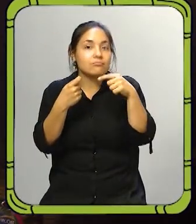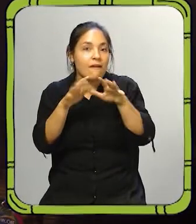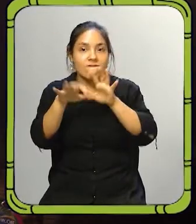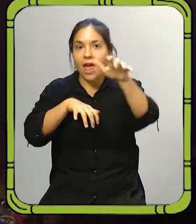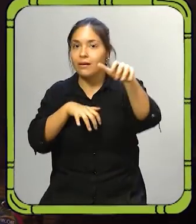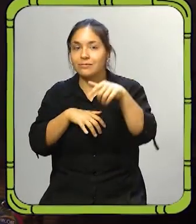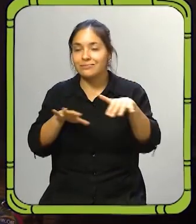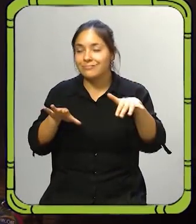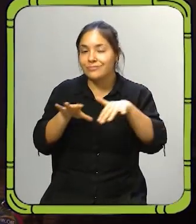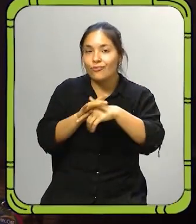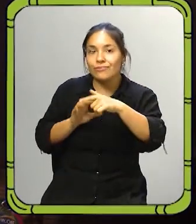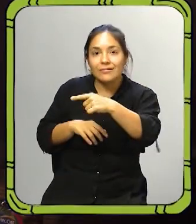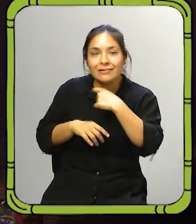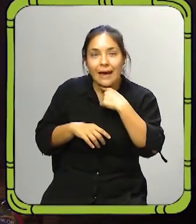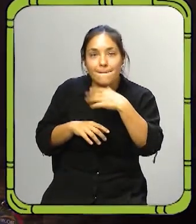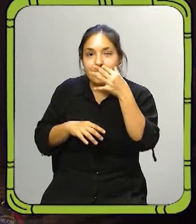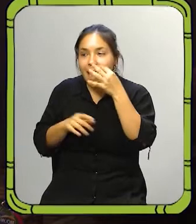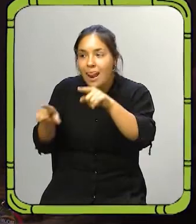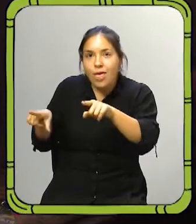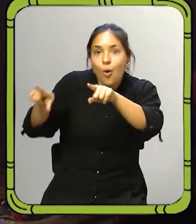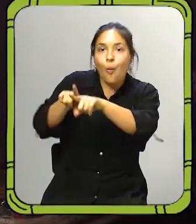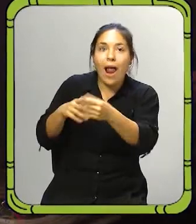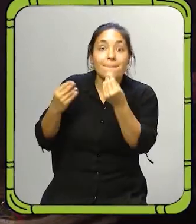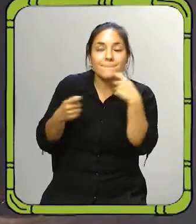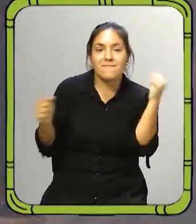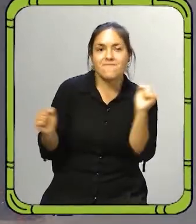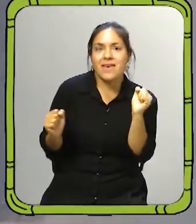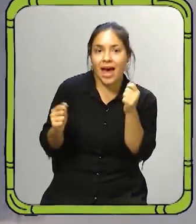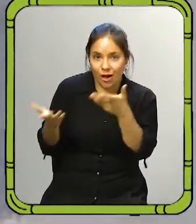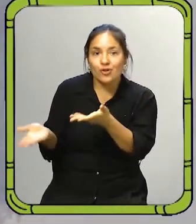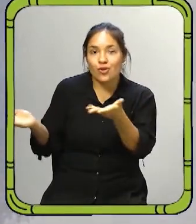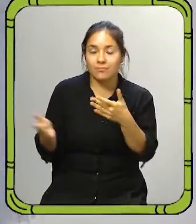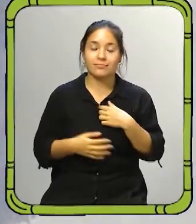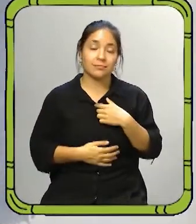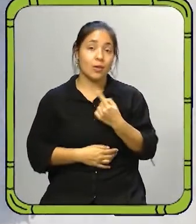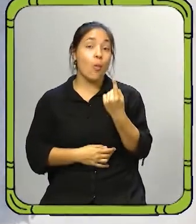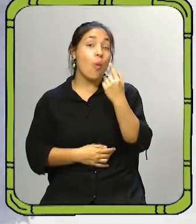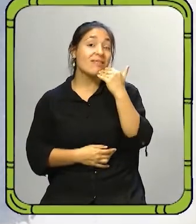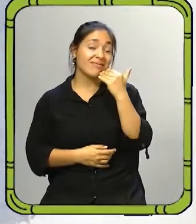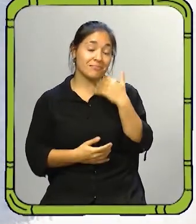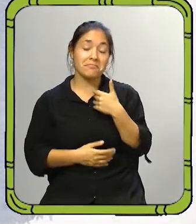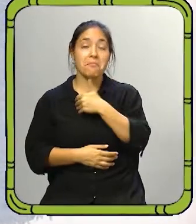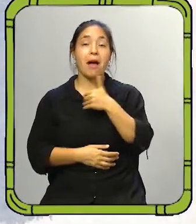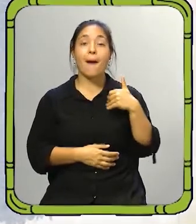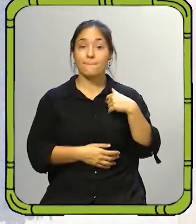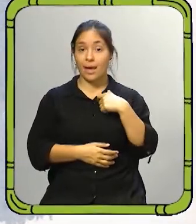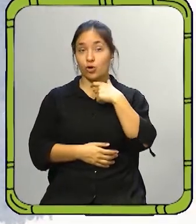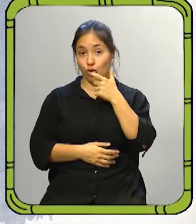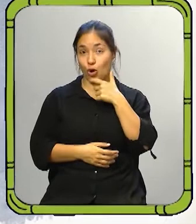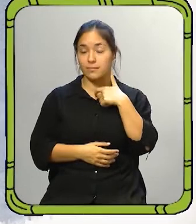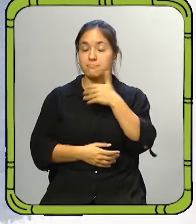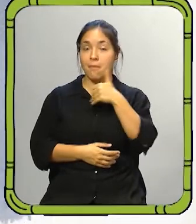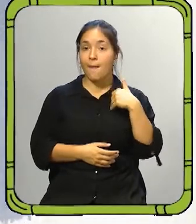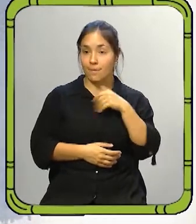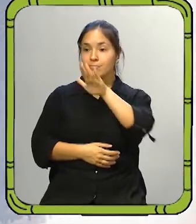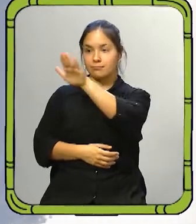la del lobito para el invierno. Una tarde la mamá del lobito rojo lo llamó y le dijo. Voy a poner voz